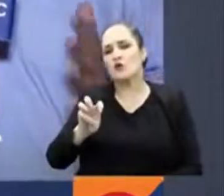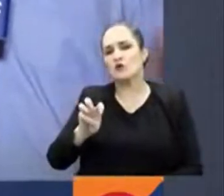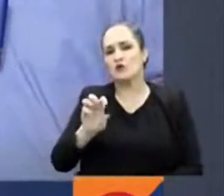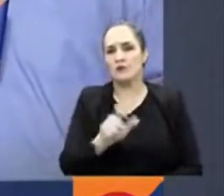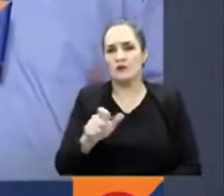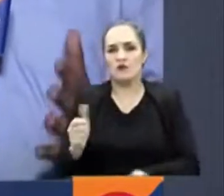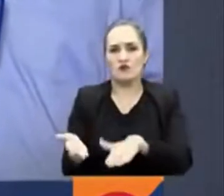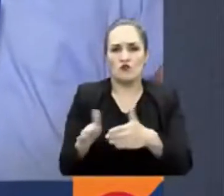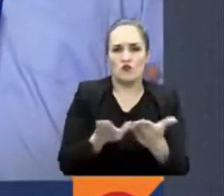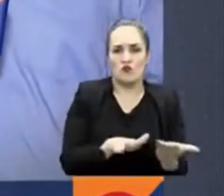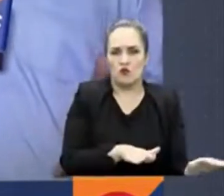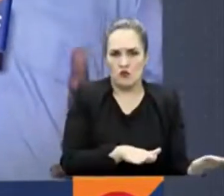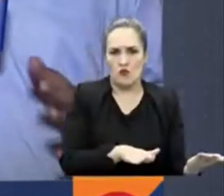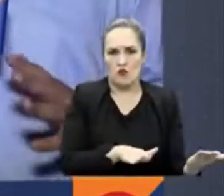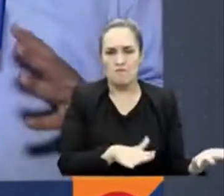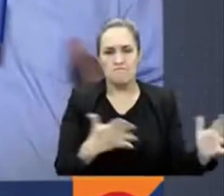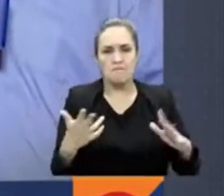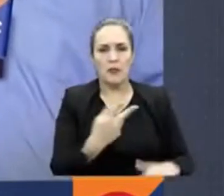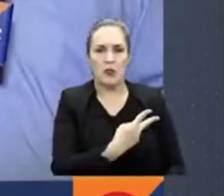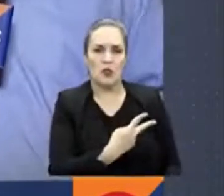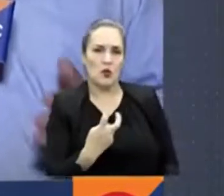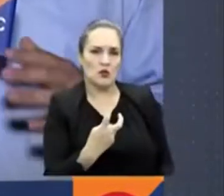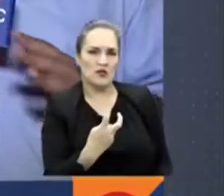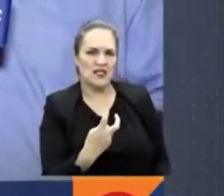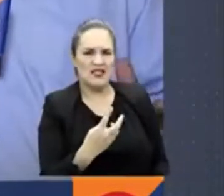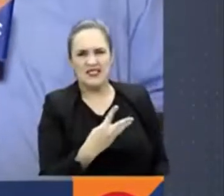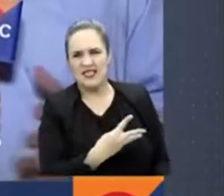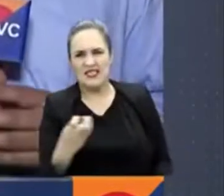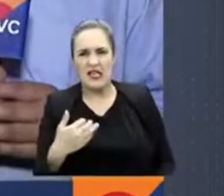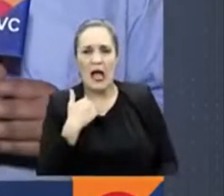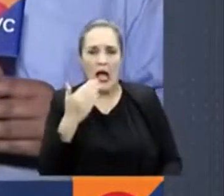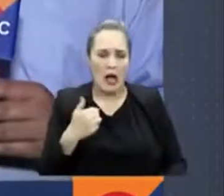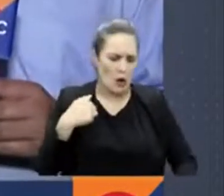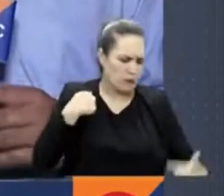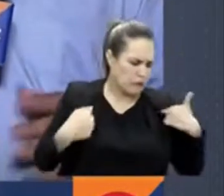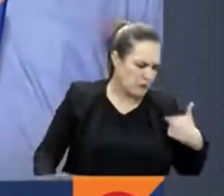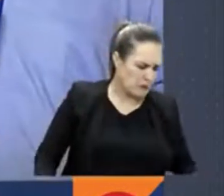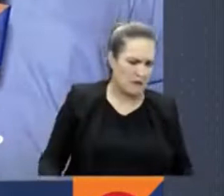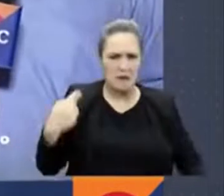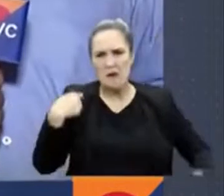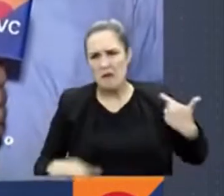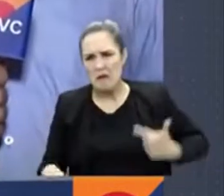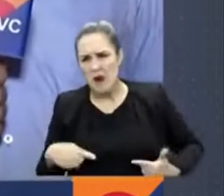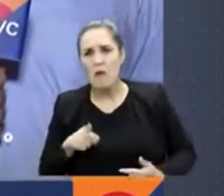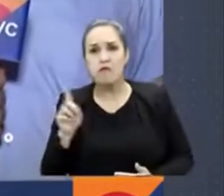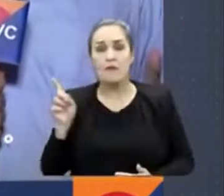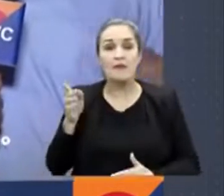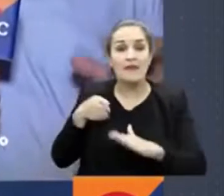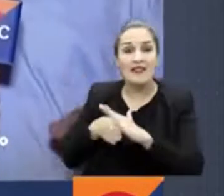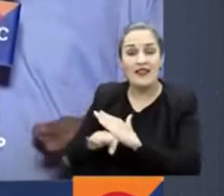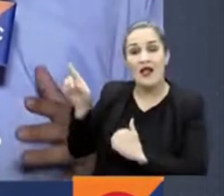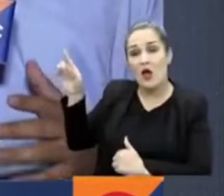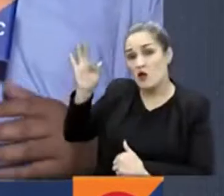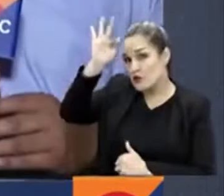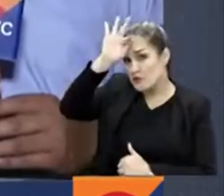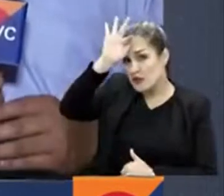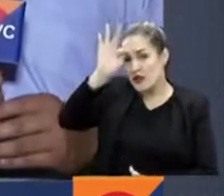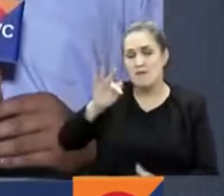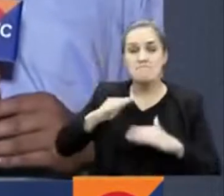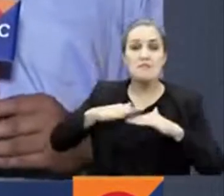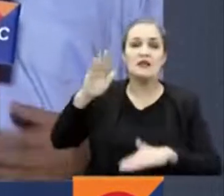alrededor de unas 200, 300 personas golpeadas y heridas. Han entrado aquí al hospital más de 200, es un hospital